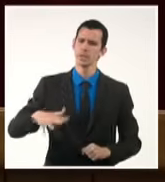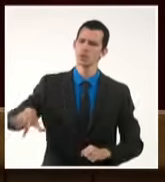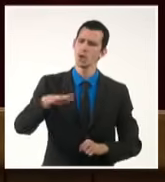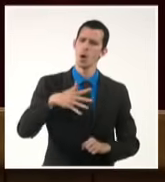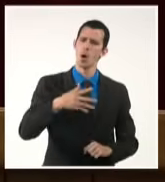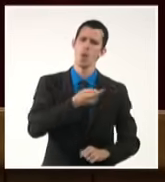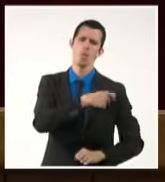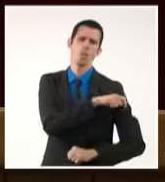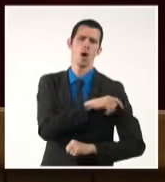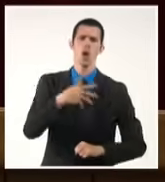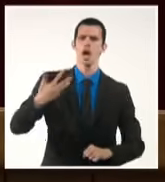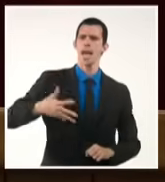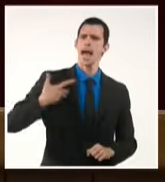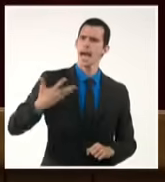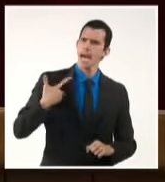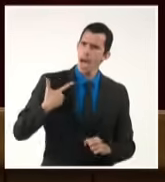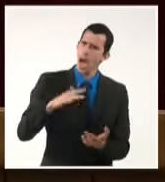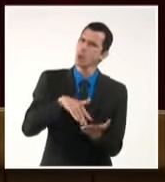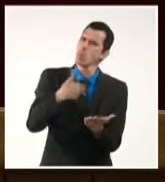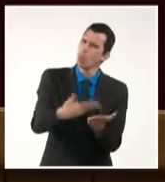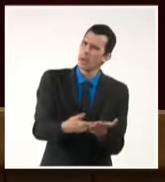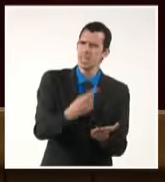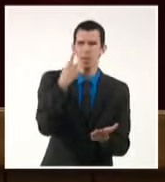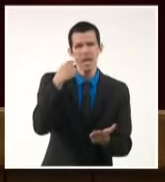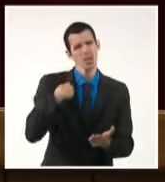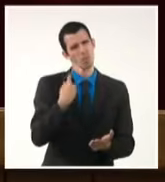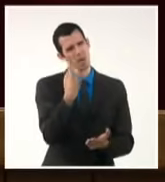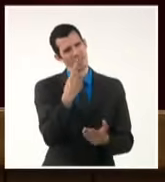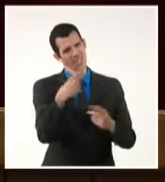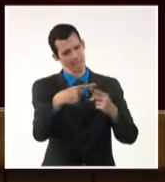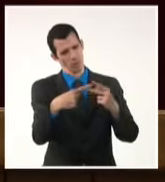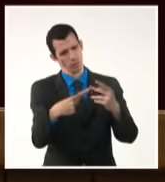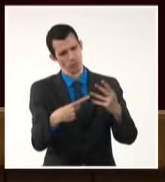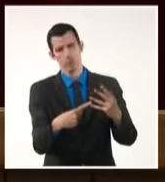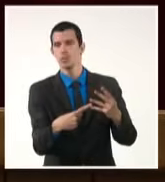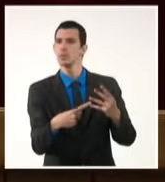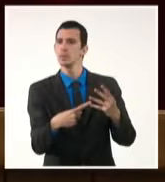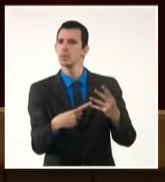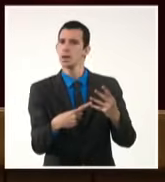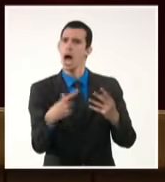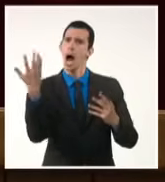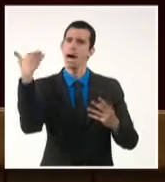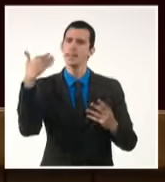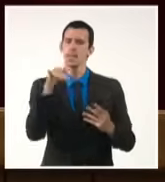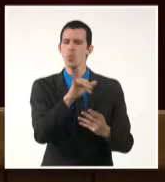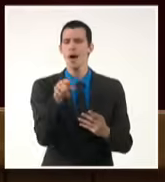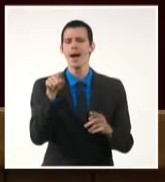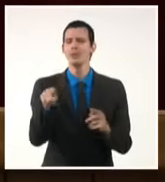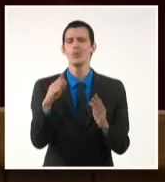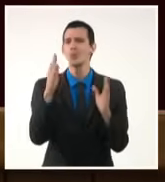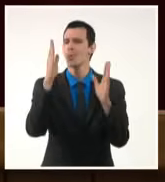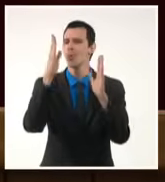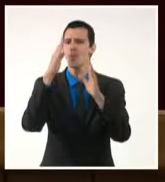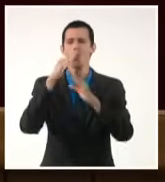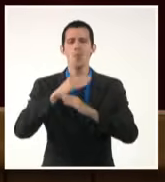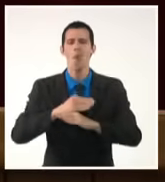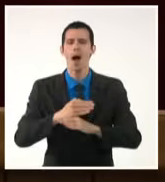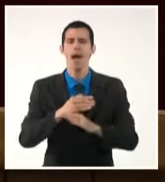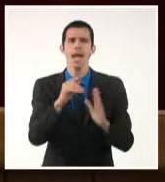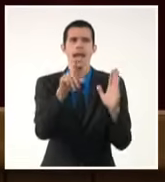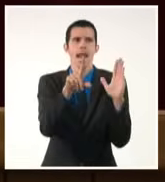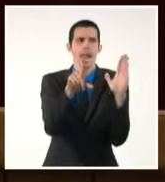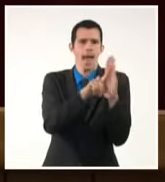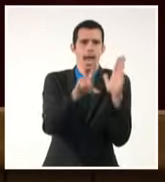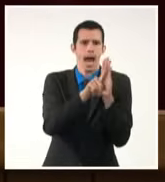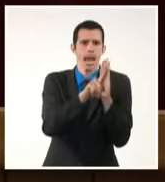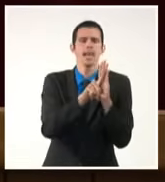normativa también desarrolla postulados constitucionales. Y aunque por sí sola no va a resolver los problemas e insatisfacciones de la población,